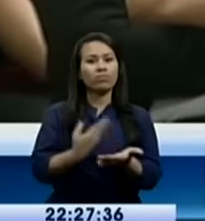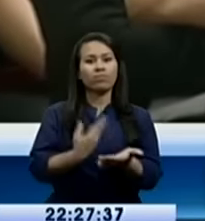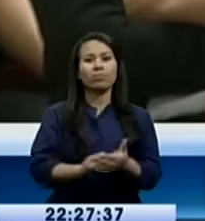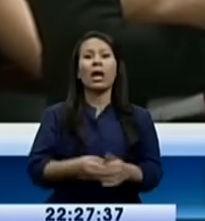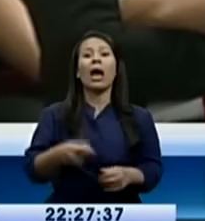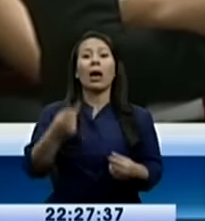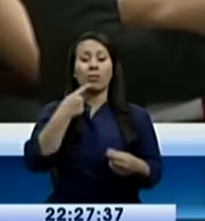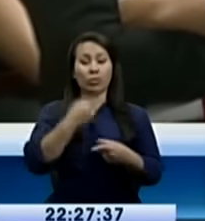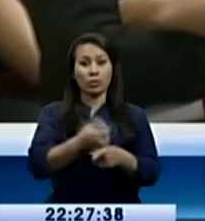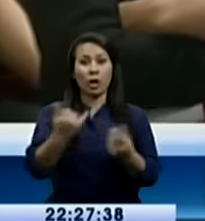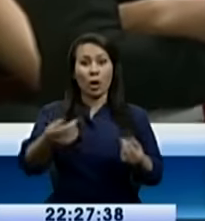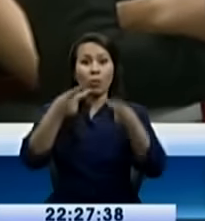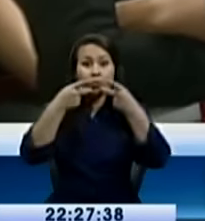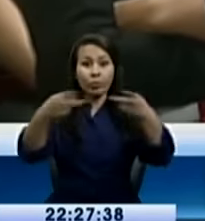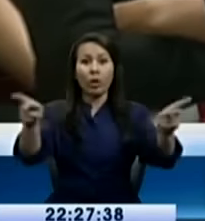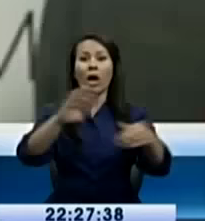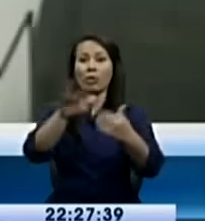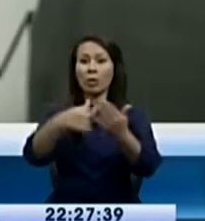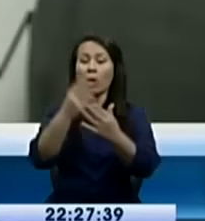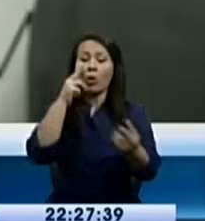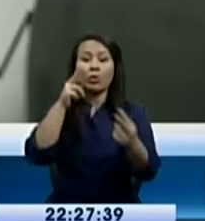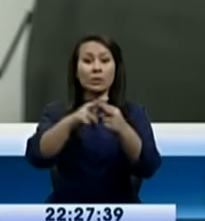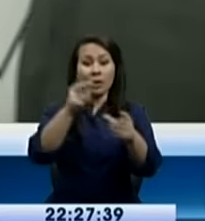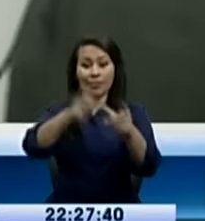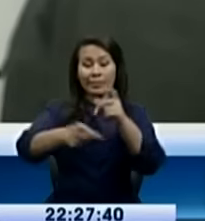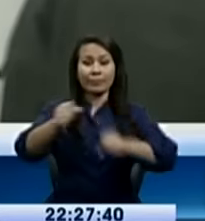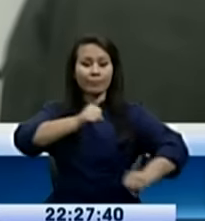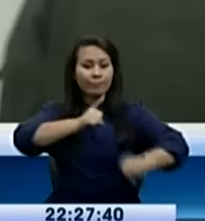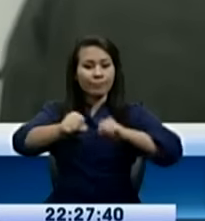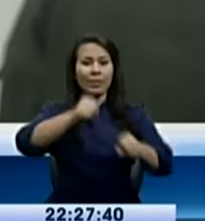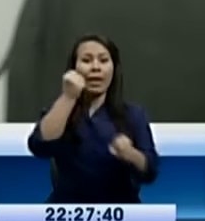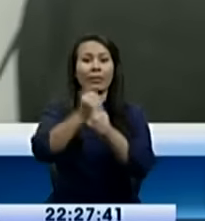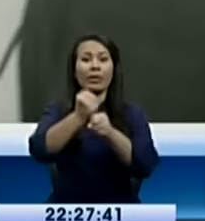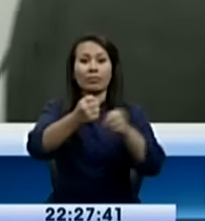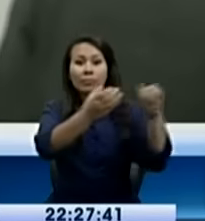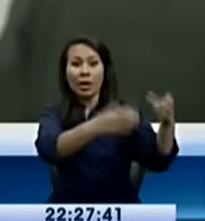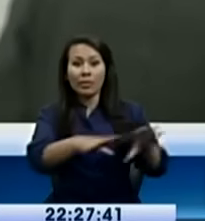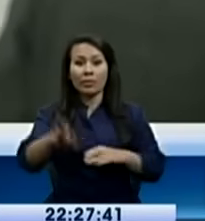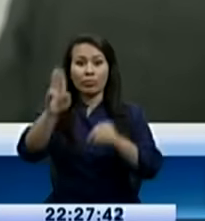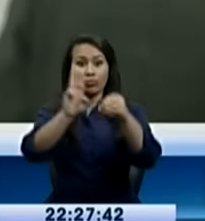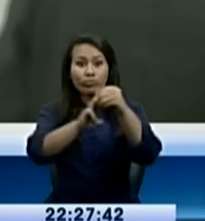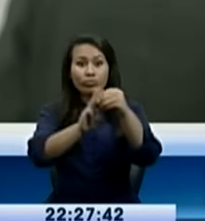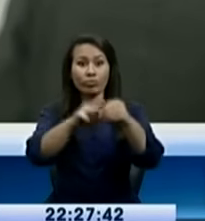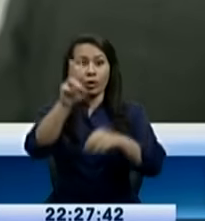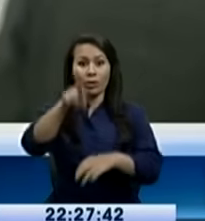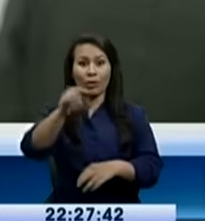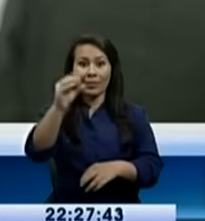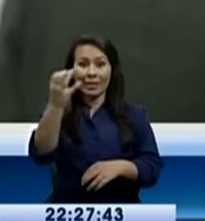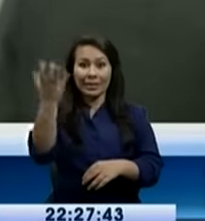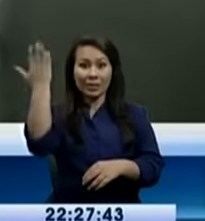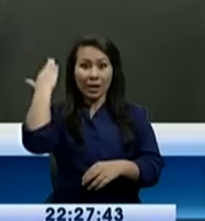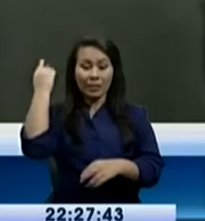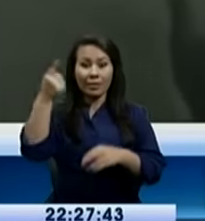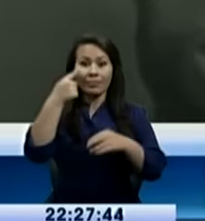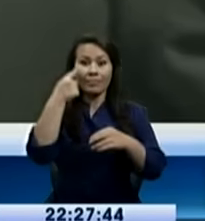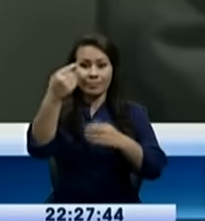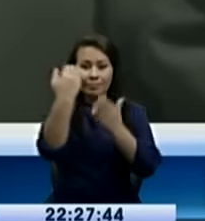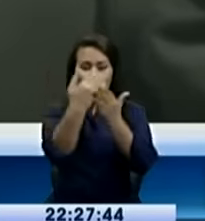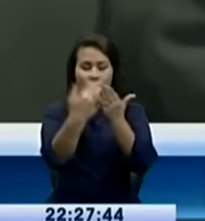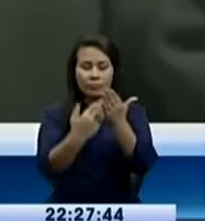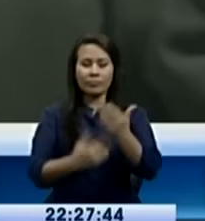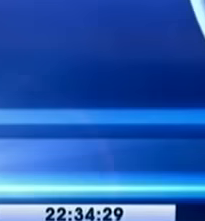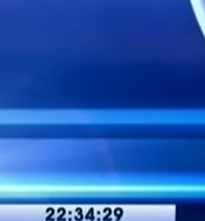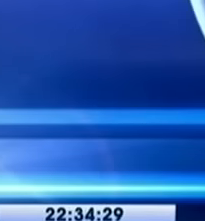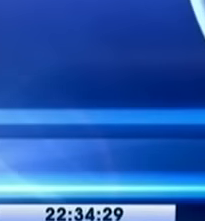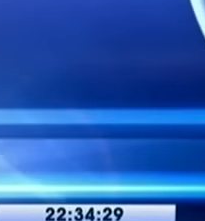dar a conocer a toda la ciudadanía la gestión que cumple esta superintendencia. Informó Marcela Maquilona.